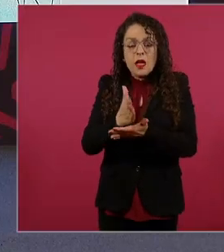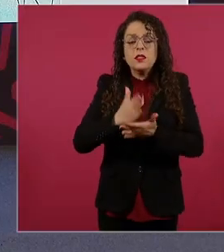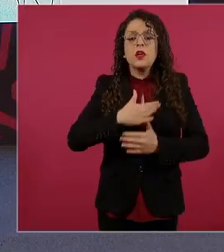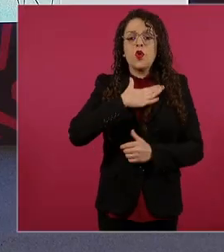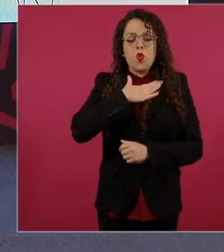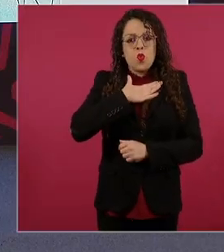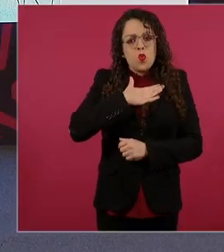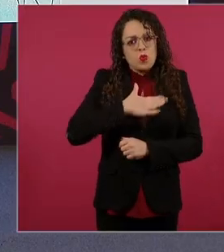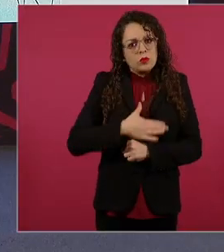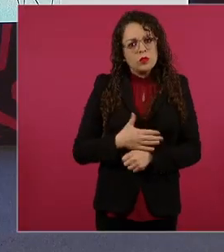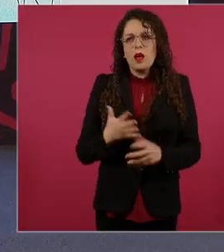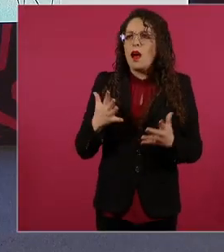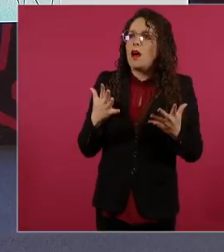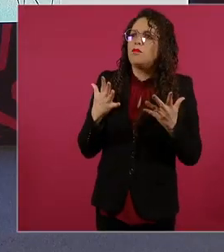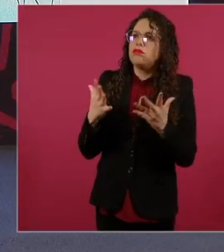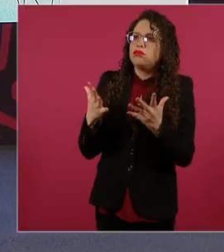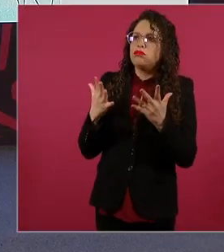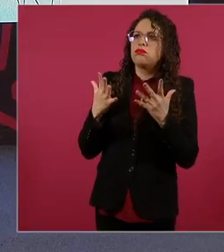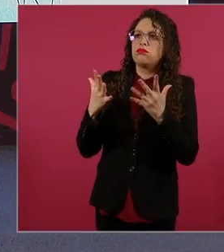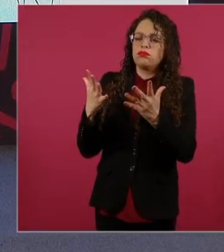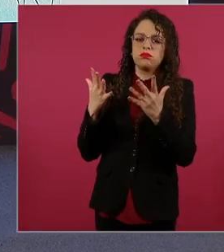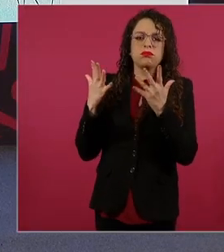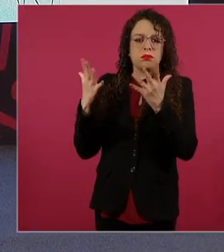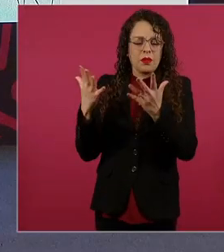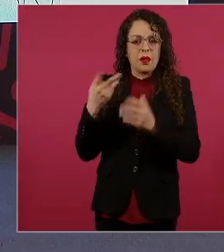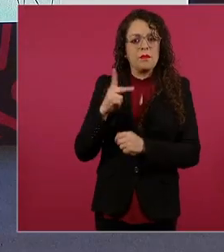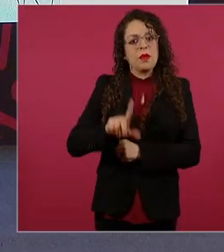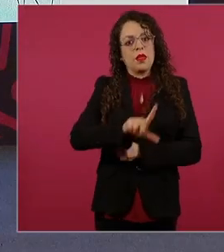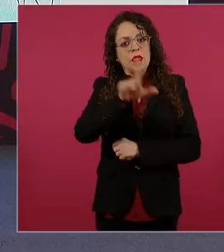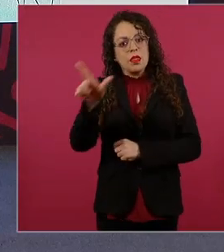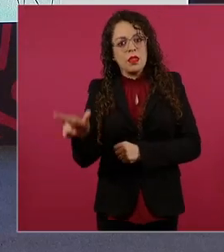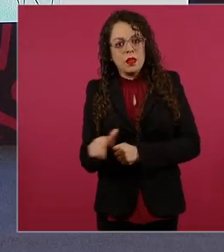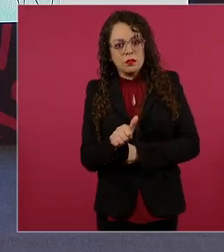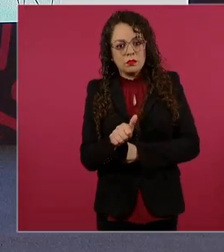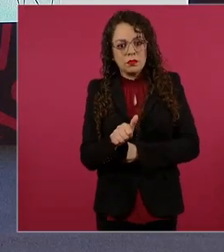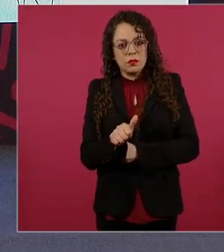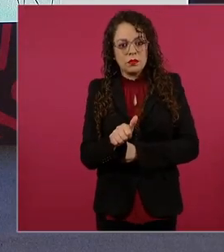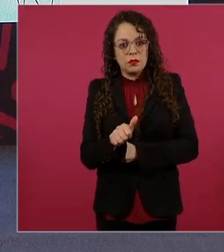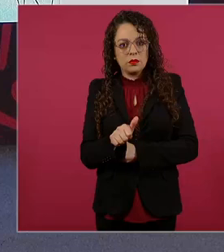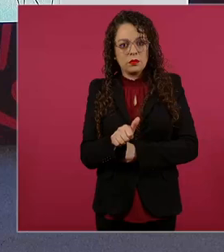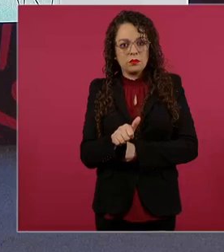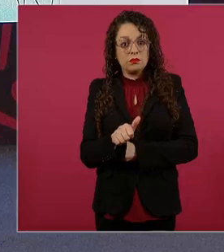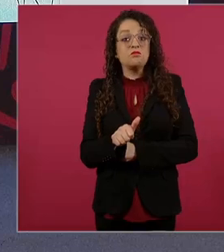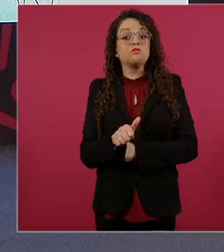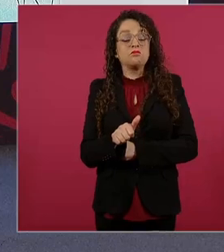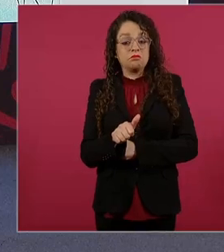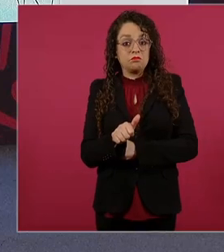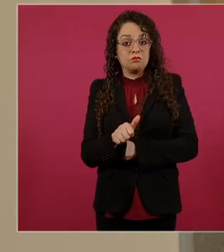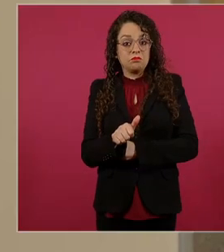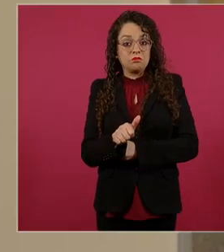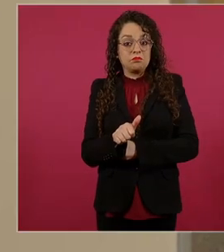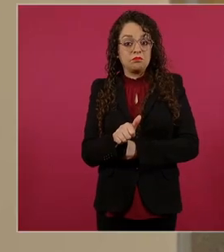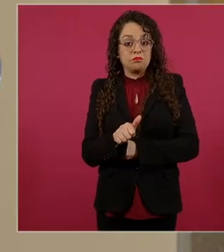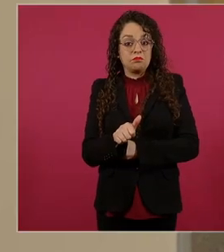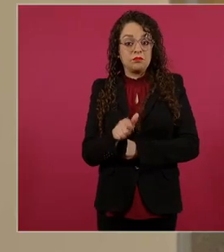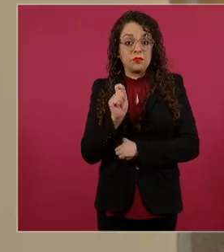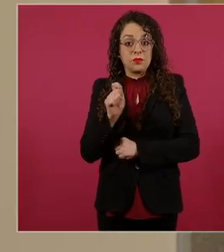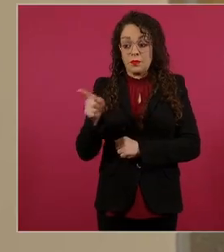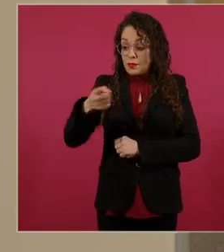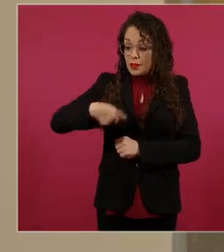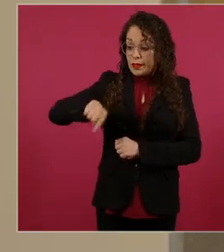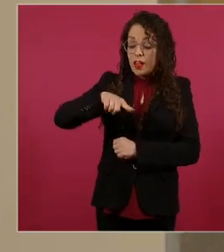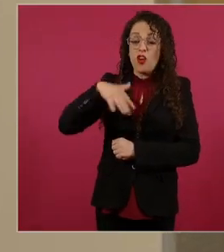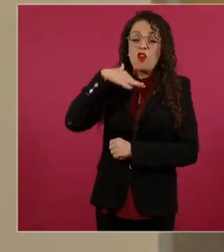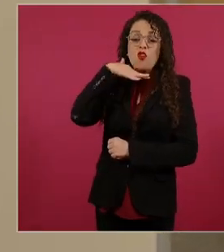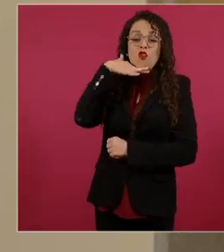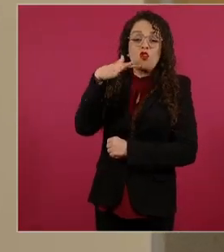tiempo en un régimen corrupto como era antes ya aprendieron